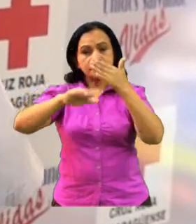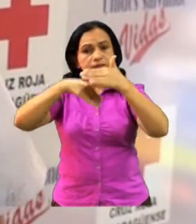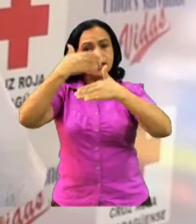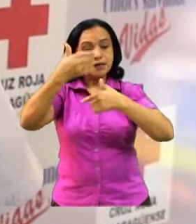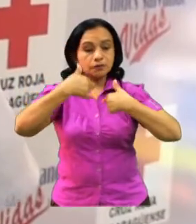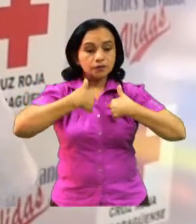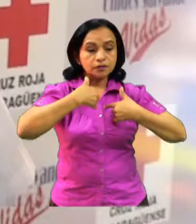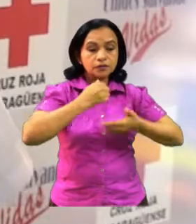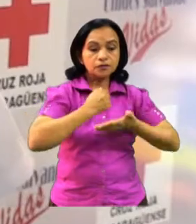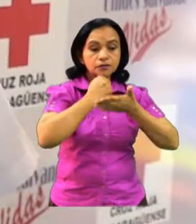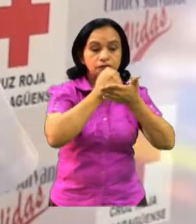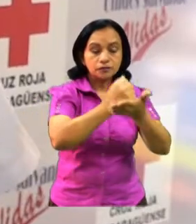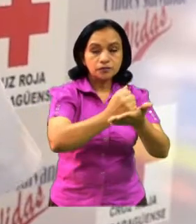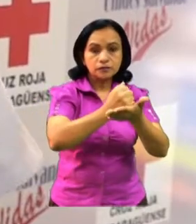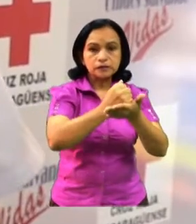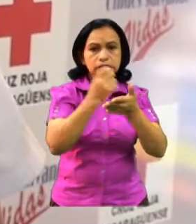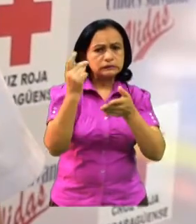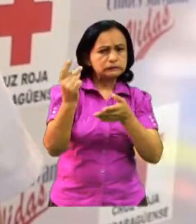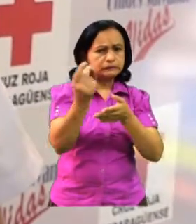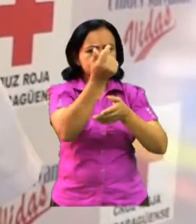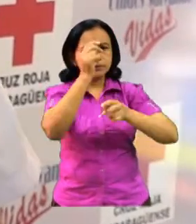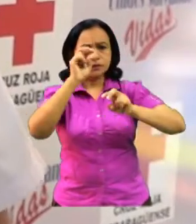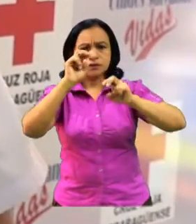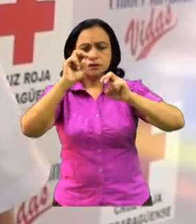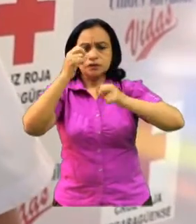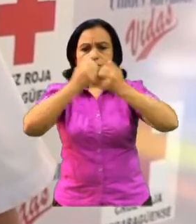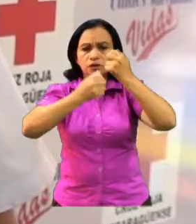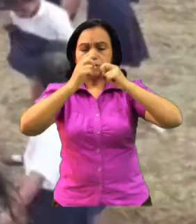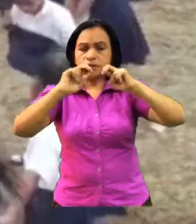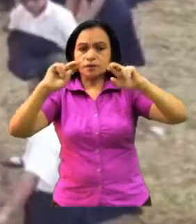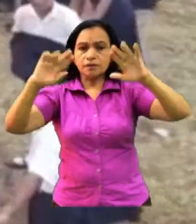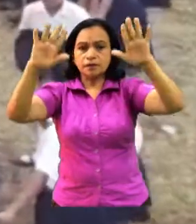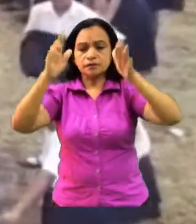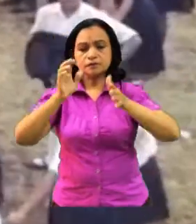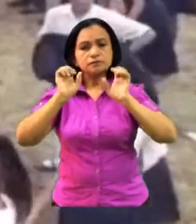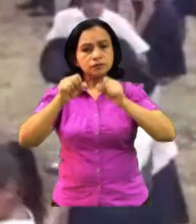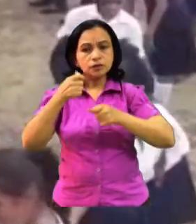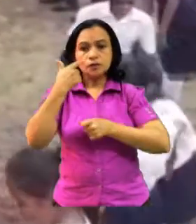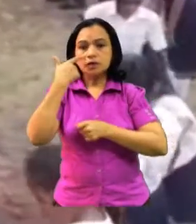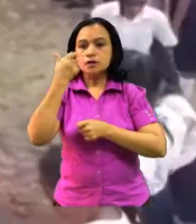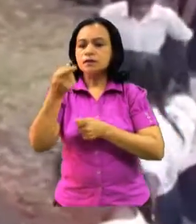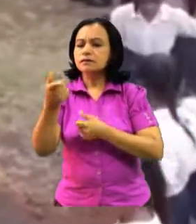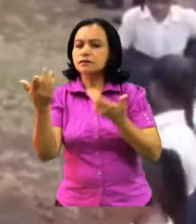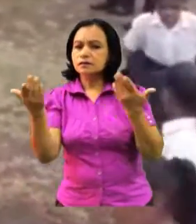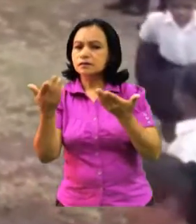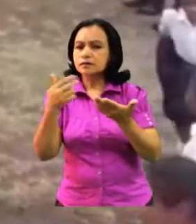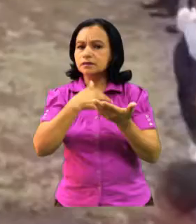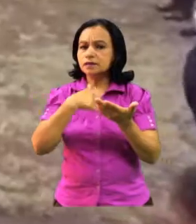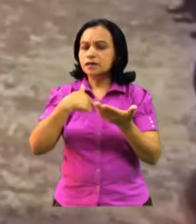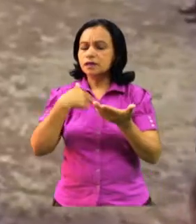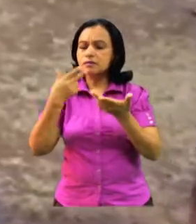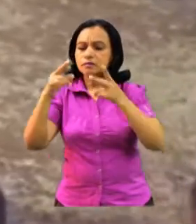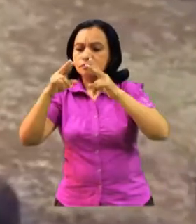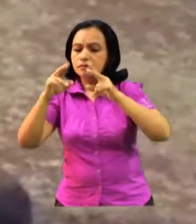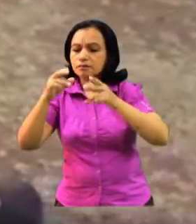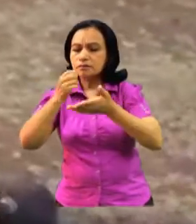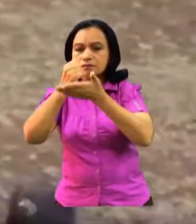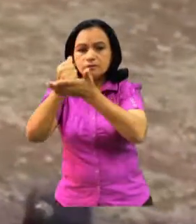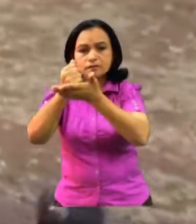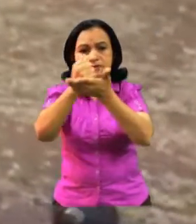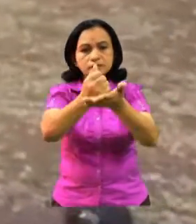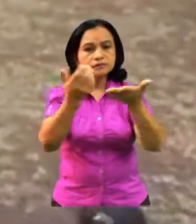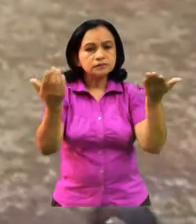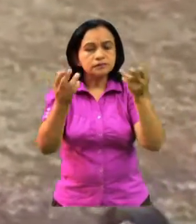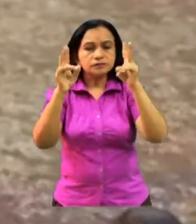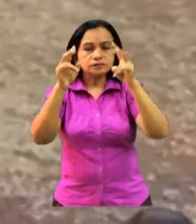aplicar cuando hay un evento súbito en nuestro lugar. Así podemos reconocer qué tipo de evaluaciones podemos hacer en